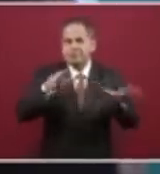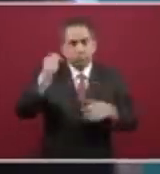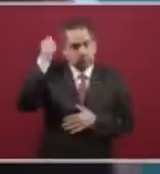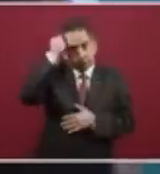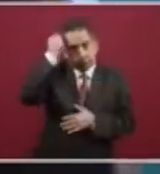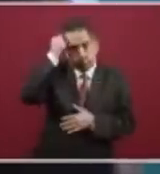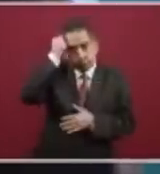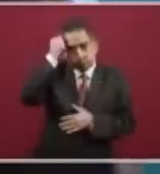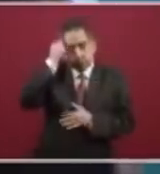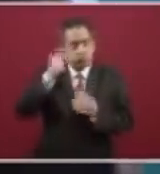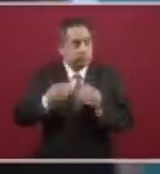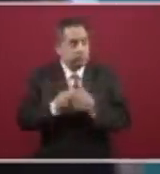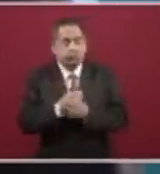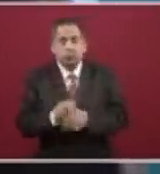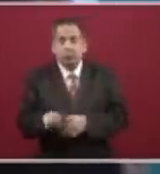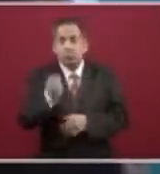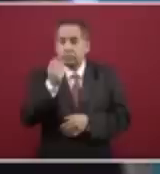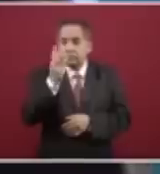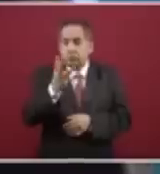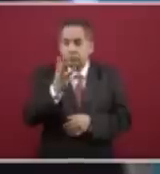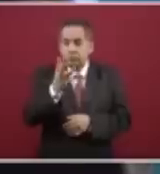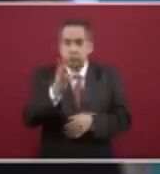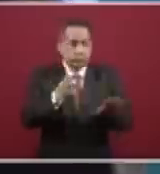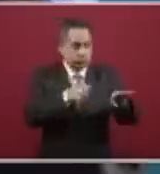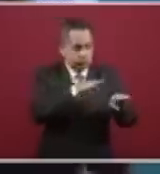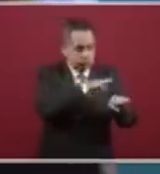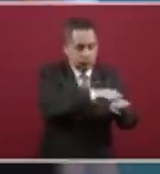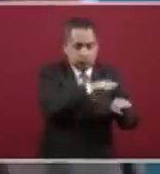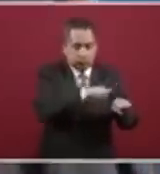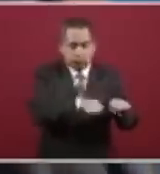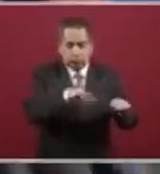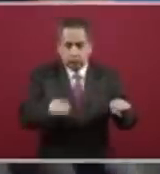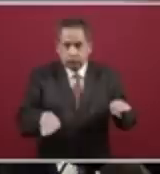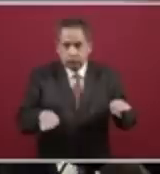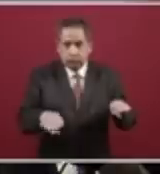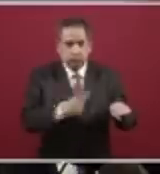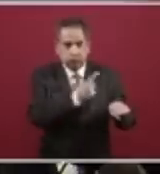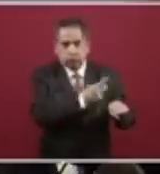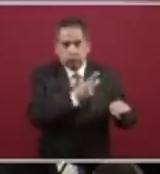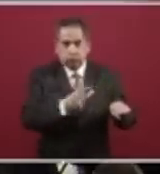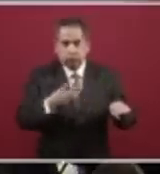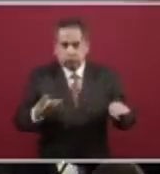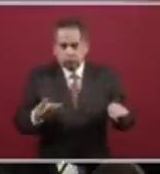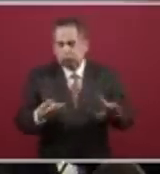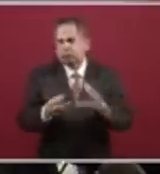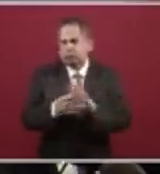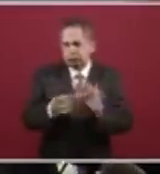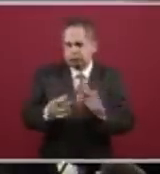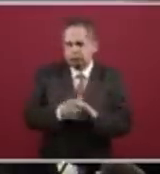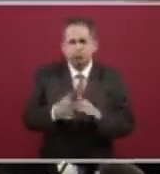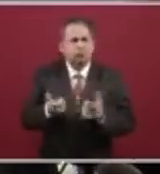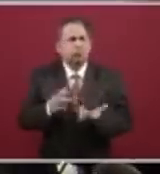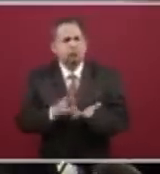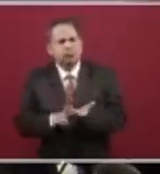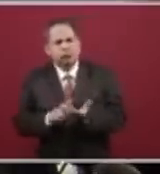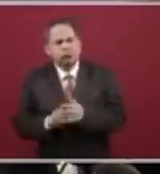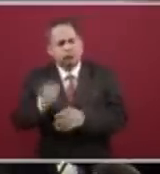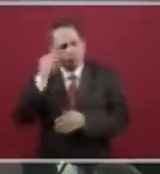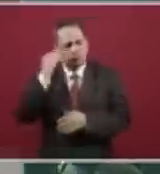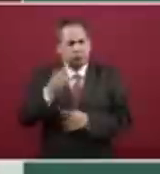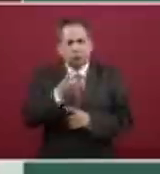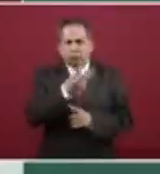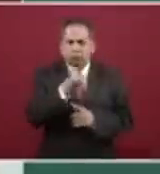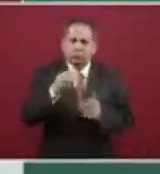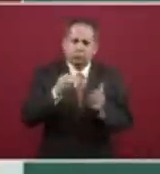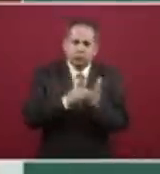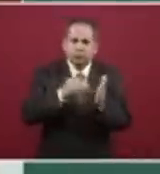para la construcción de las tres primeras pistas que es el primer renglón de la gráfica costo estimado la primera etapa 300